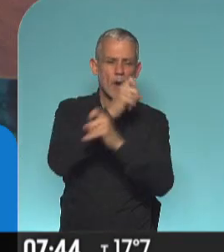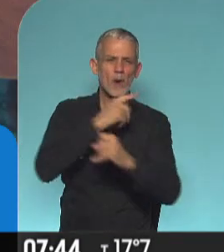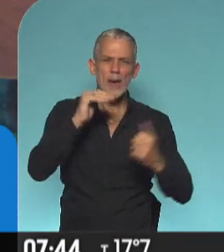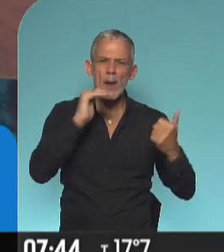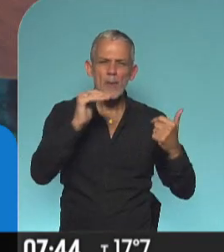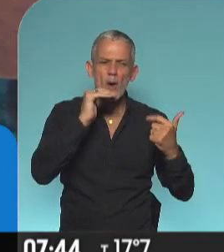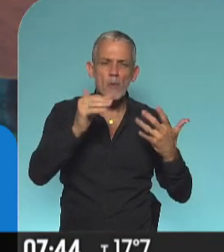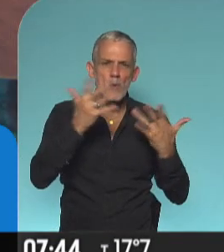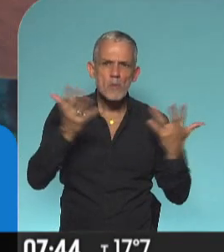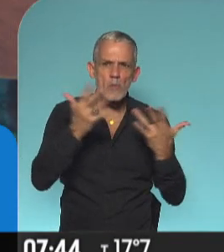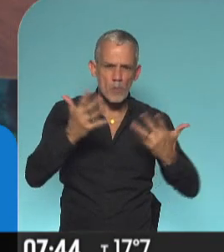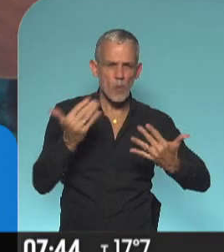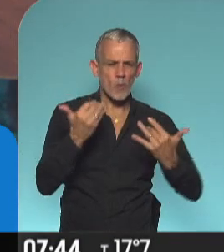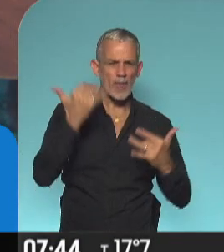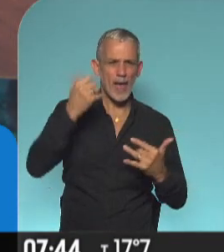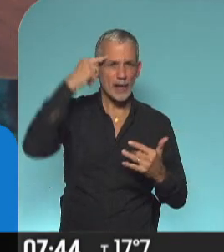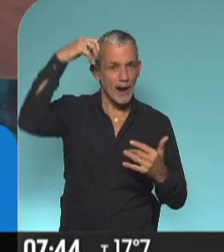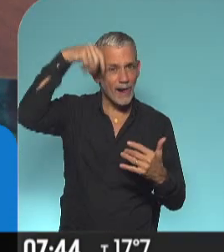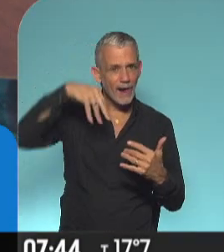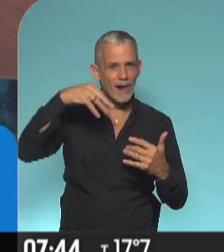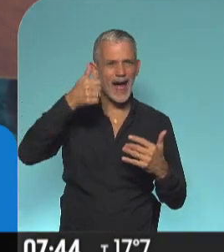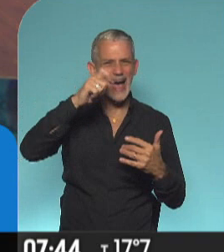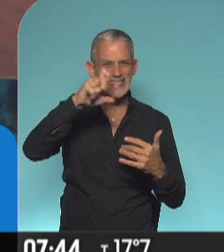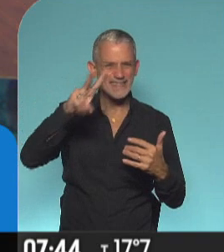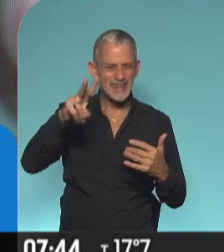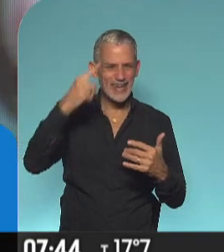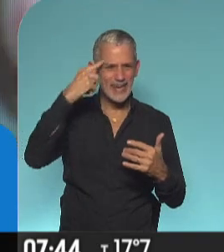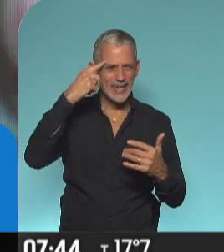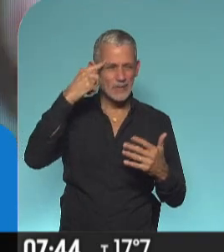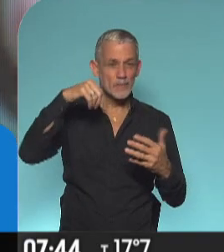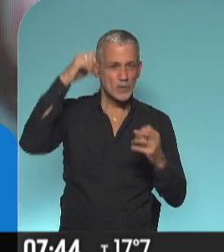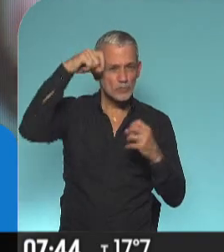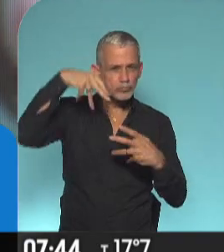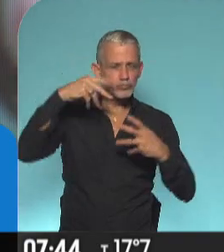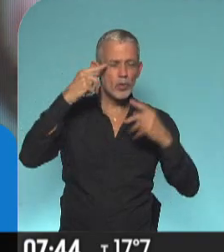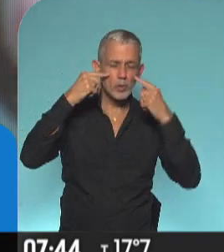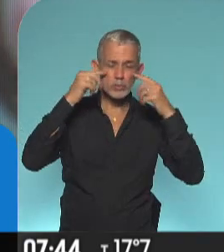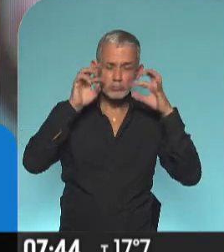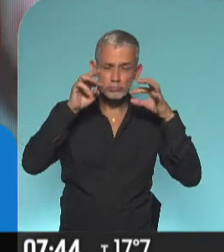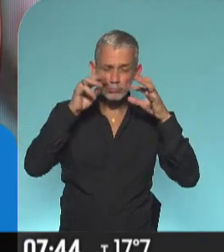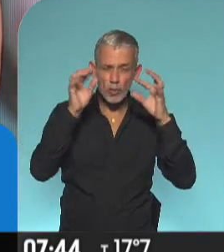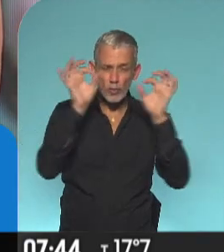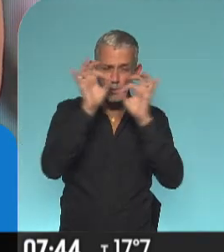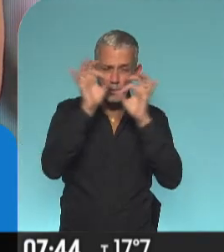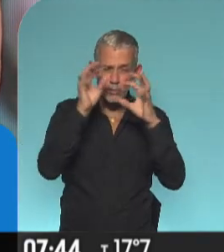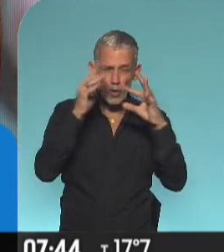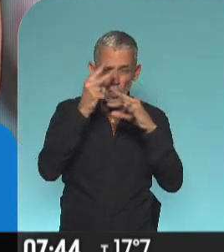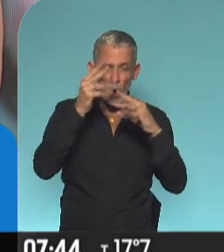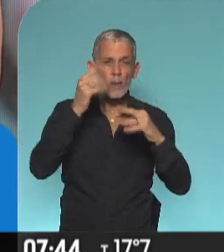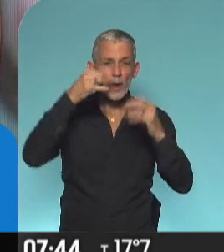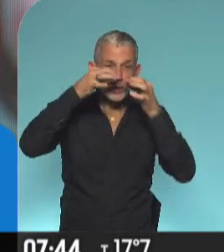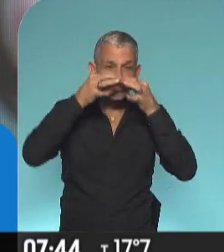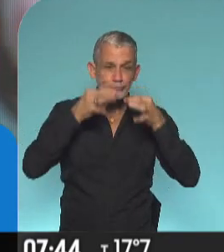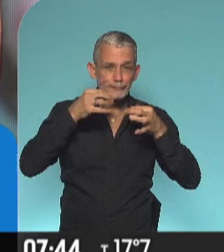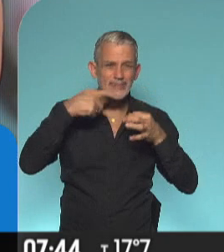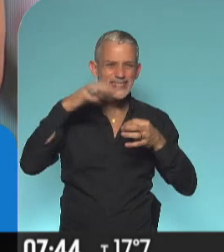digamos, indicarnos que está padeciendo un ACV, que la visión se ve alterada, borrosa o doble, que haya sangrado nasal también